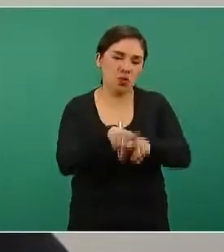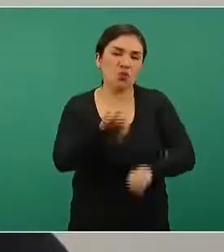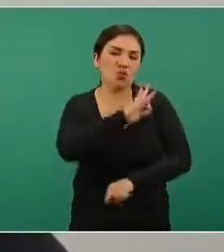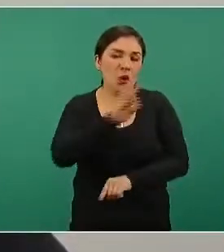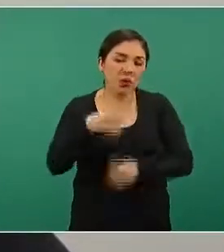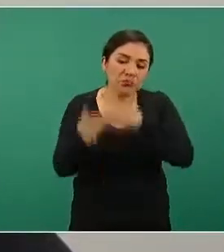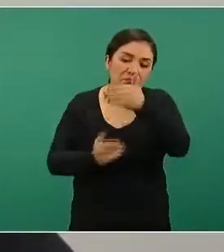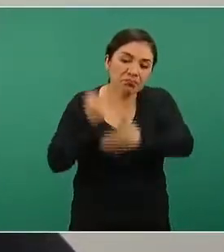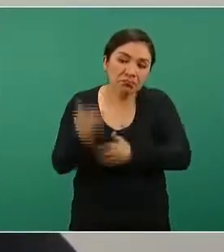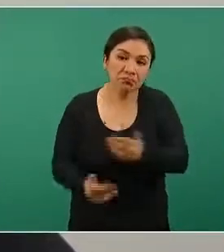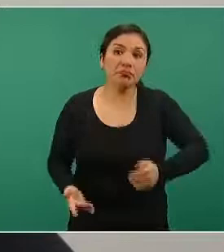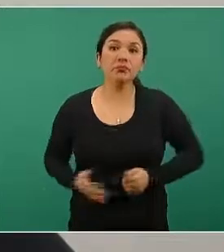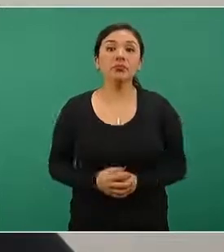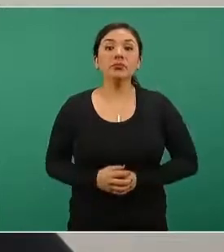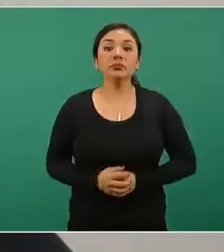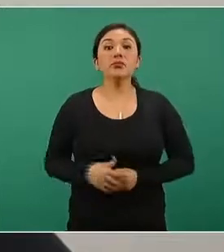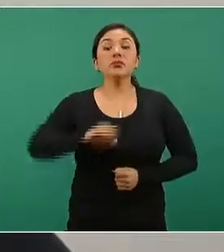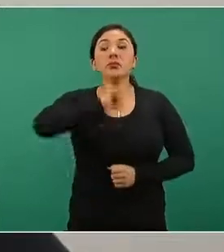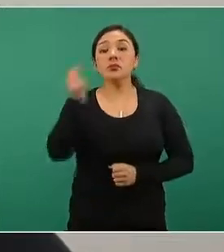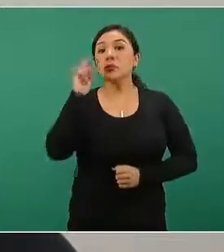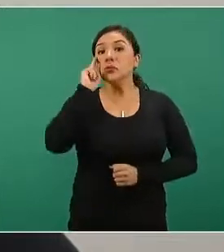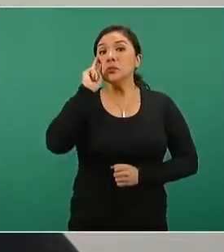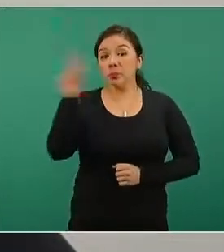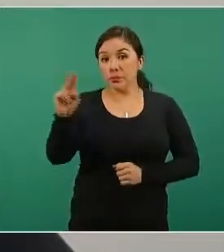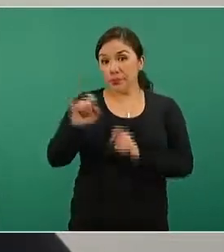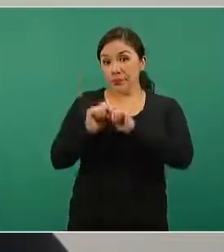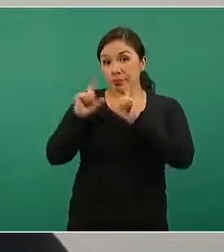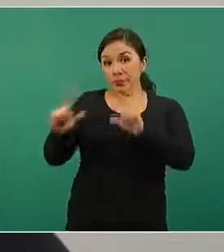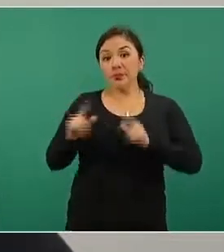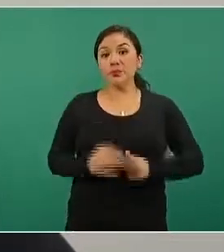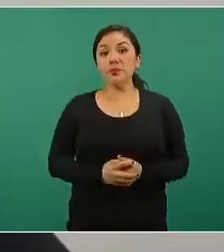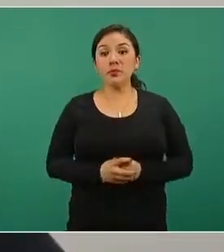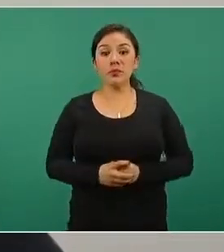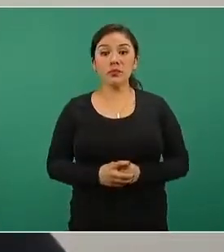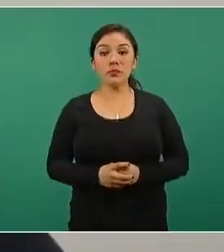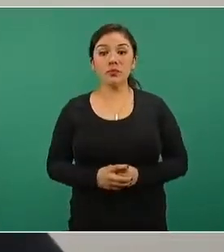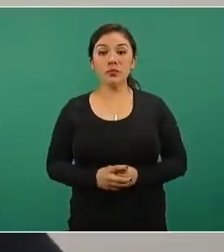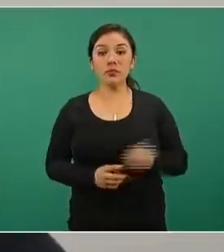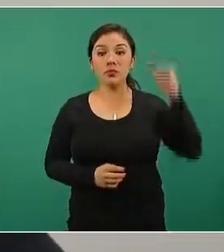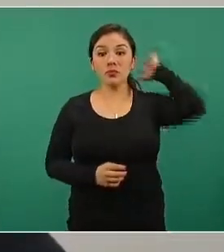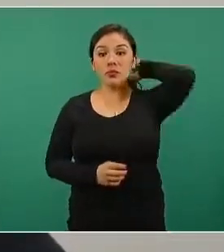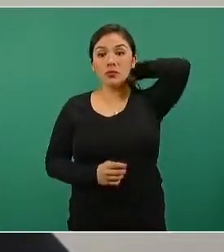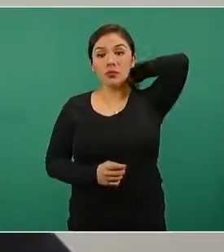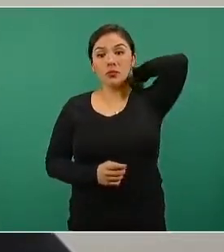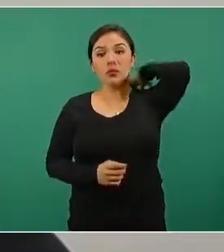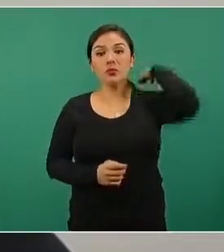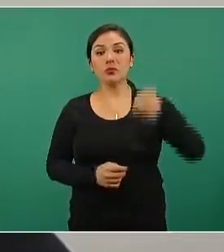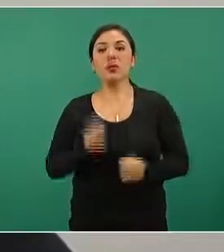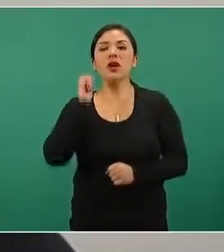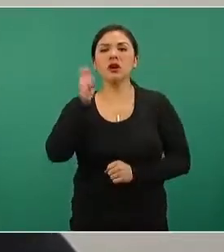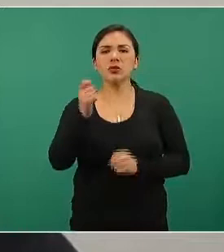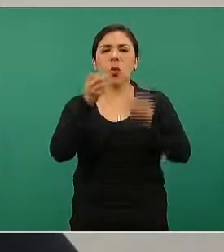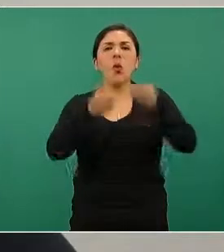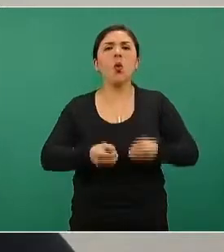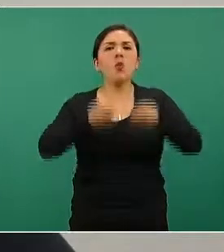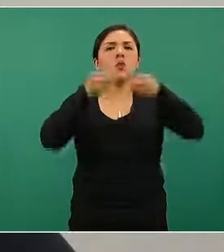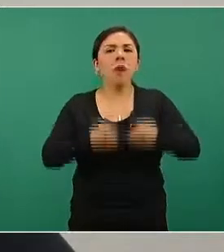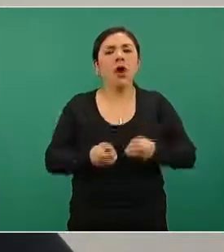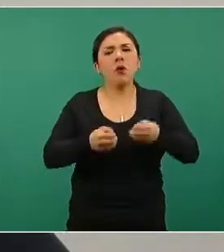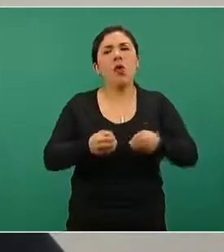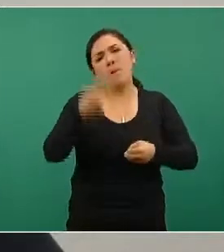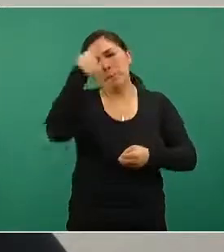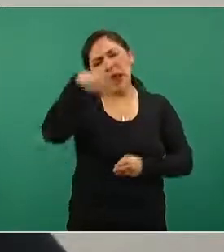la primera curva. Si vemos en la siguiente diapositiva, vamos a enfocarnos dentro de ese gran grupo de ocupación nacional a